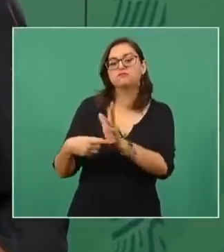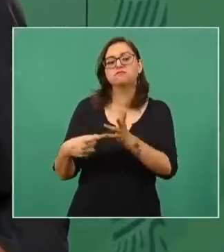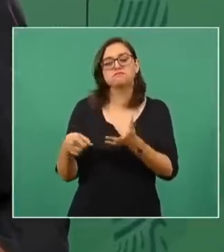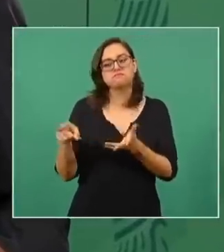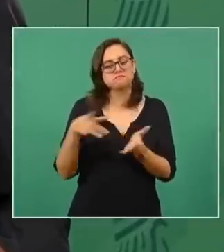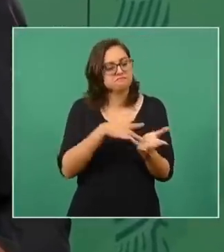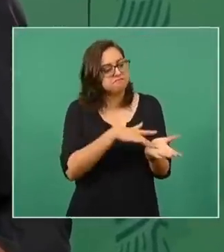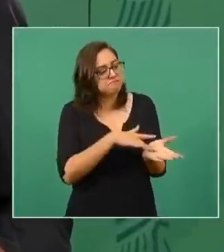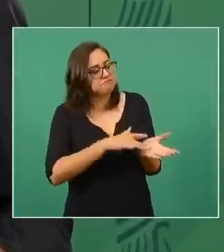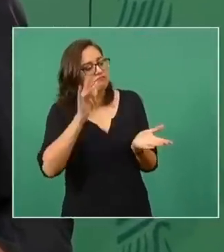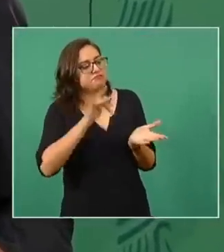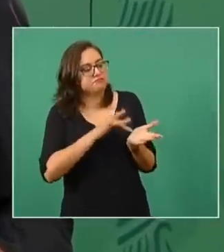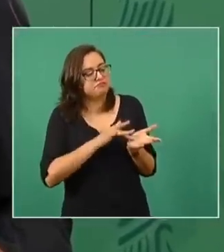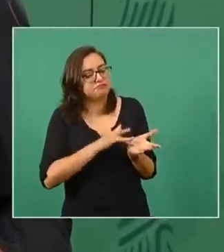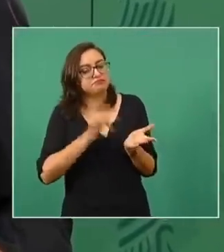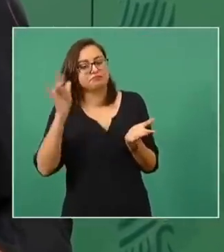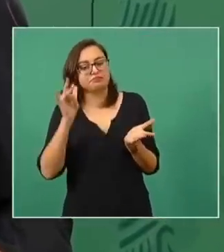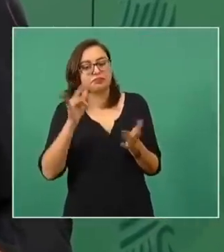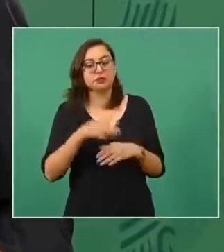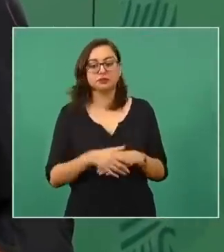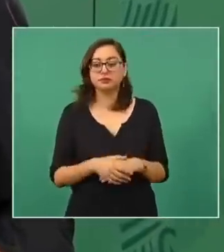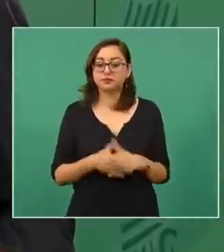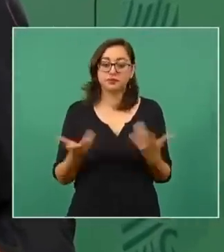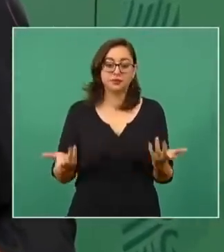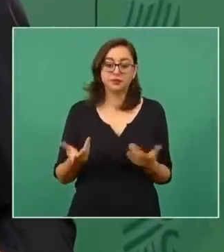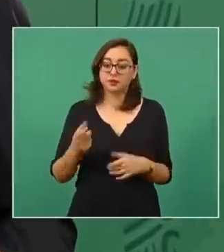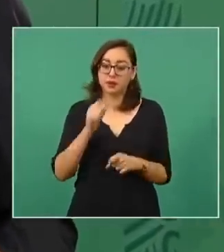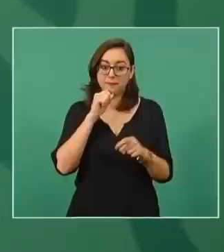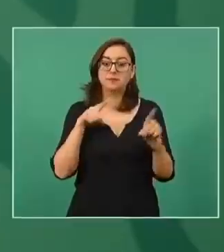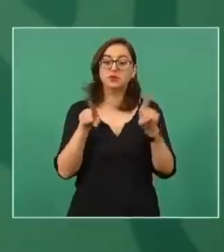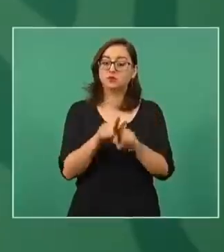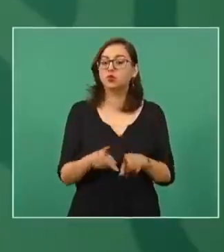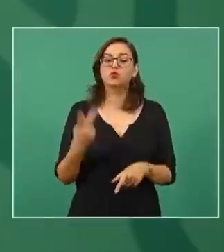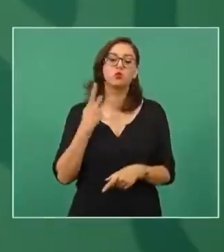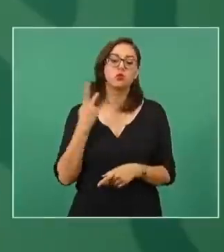nuestro apoyo político